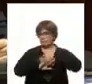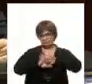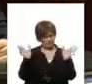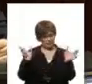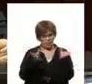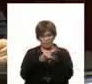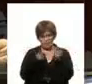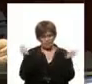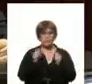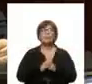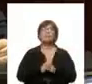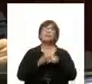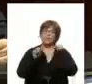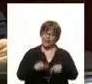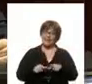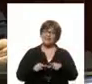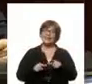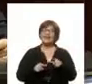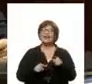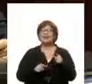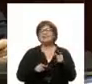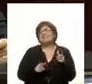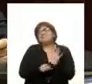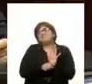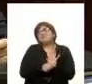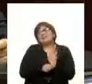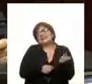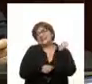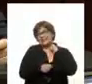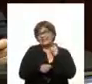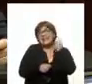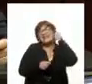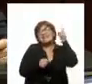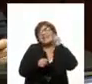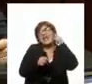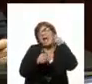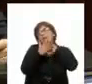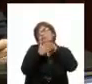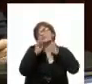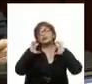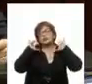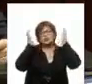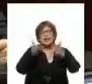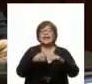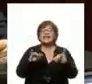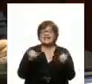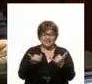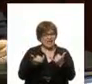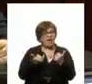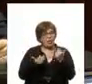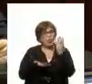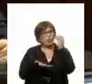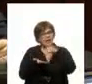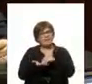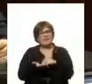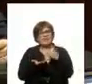queda nada. Esta traición a los ideales revolucionarios sandinistas ya había tenido un punto relevante